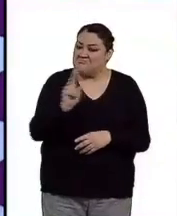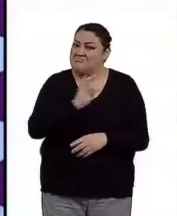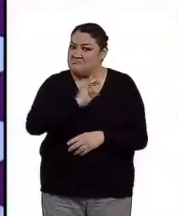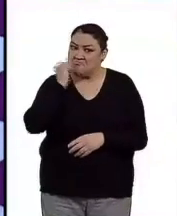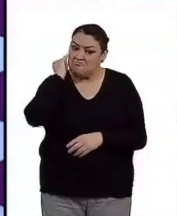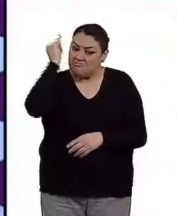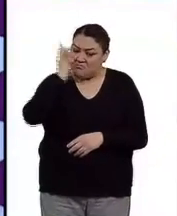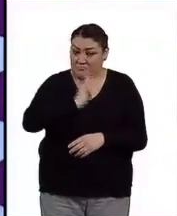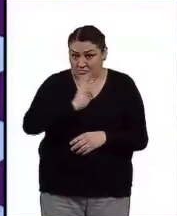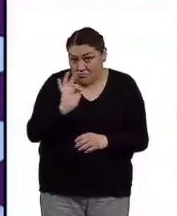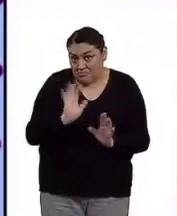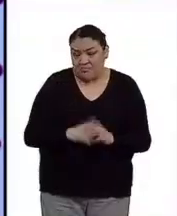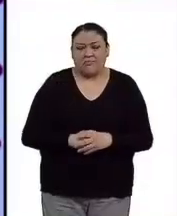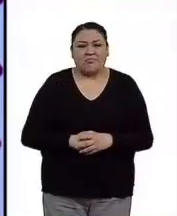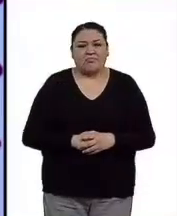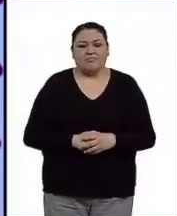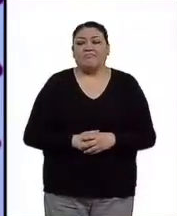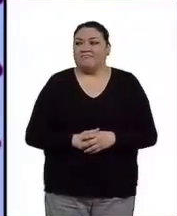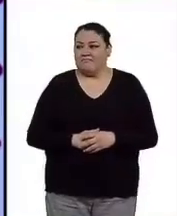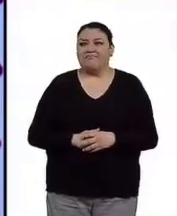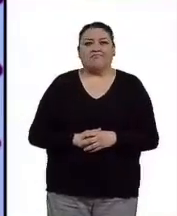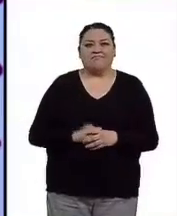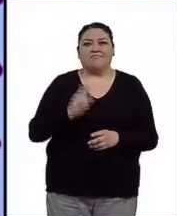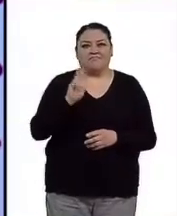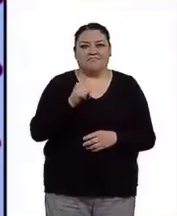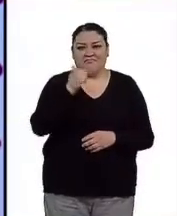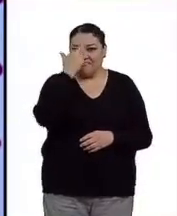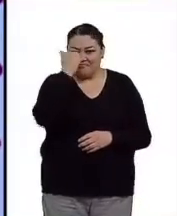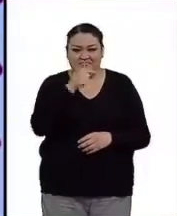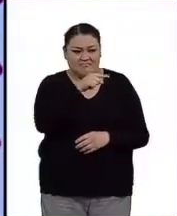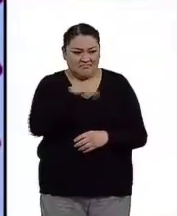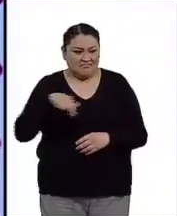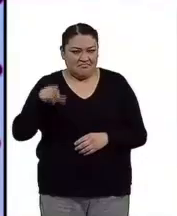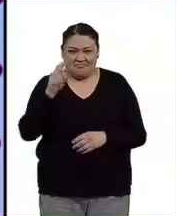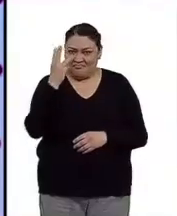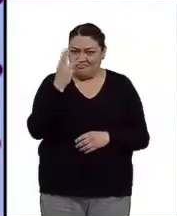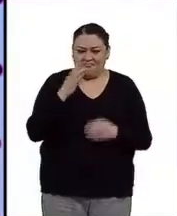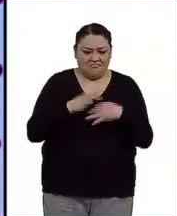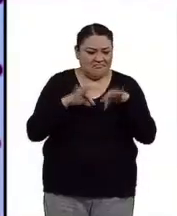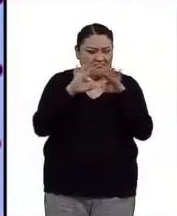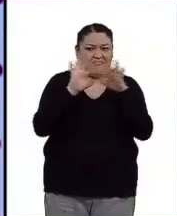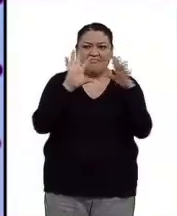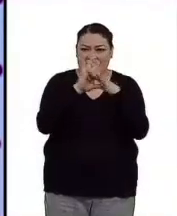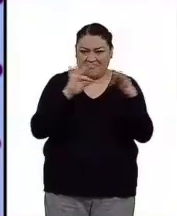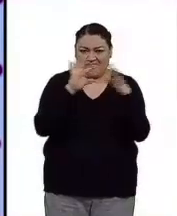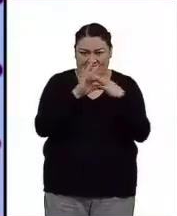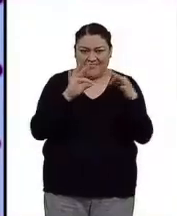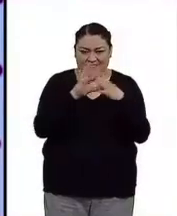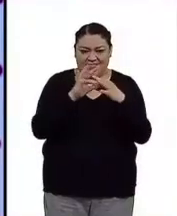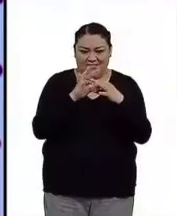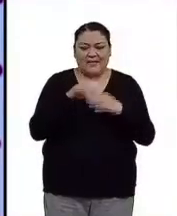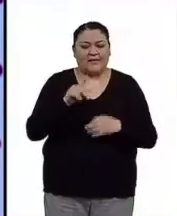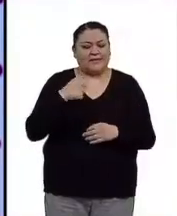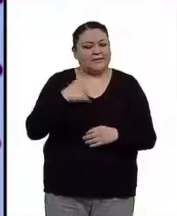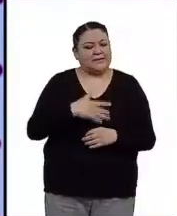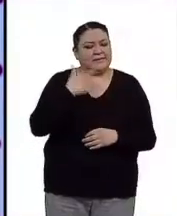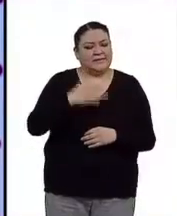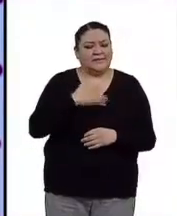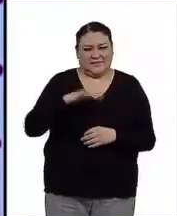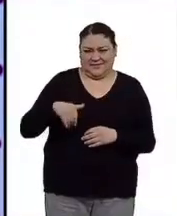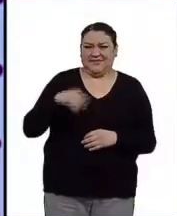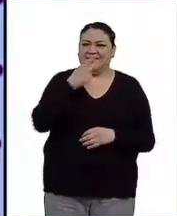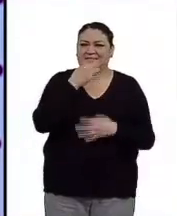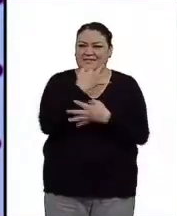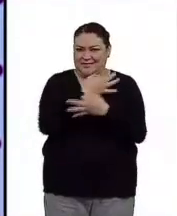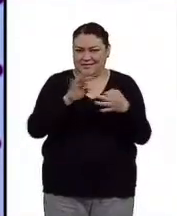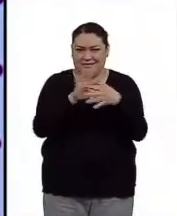funcionar. Sí, pues las tres tocan puntos sumamente importantes y también ahorita creo que el